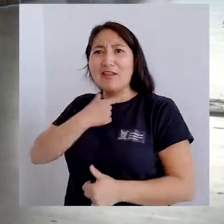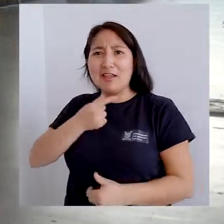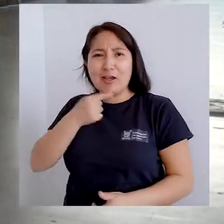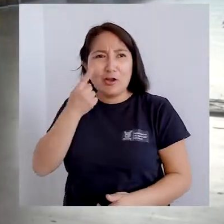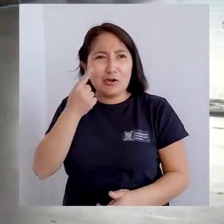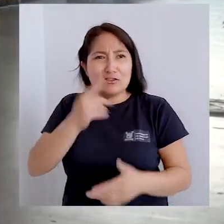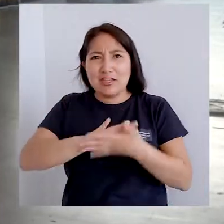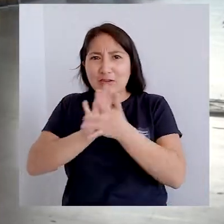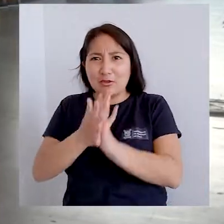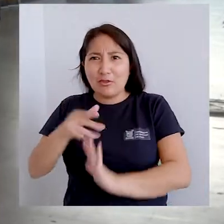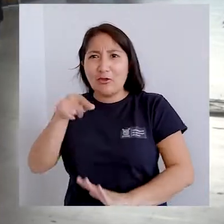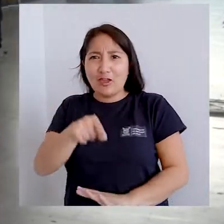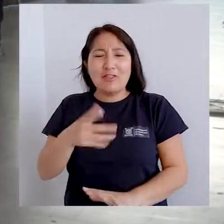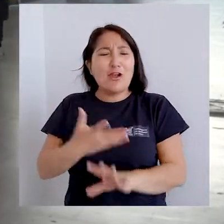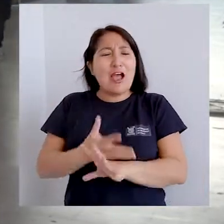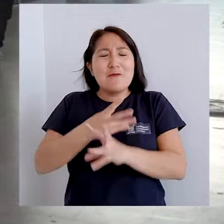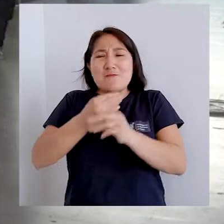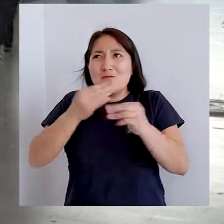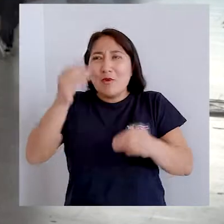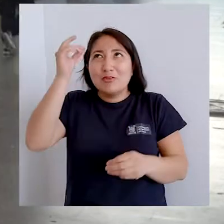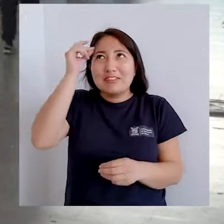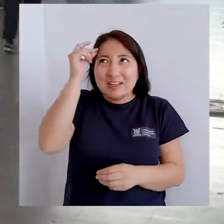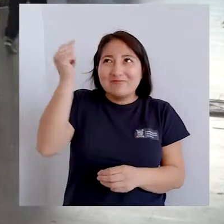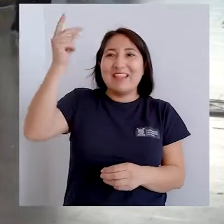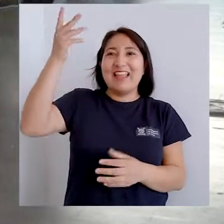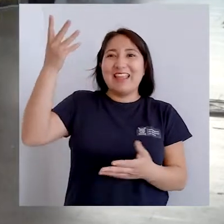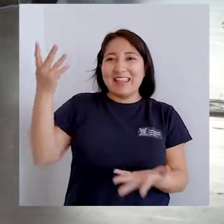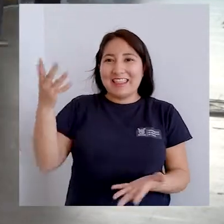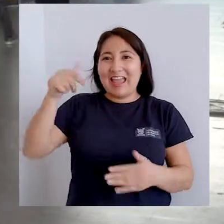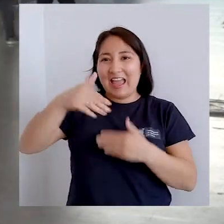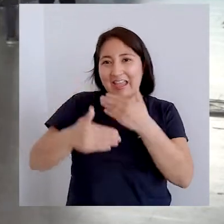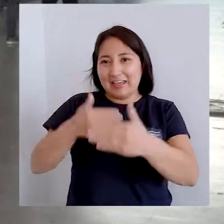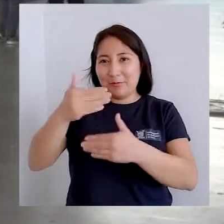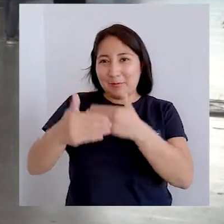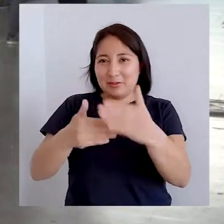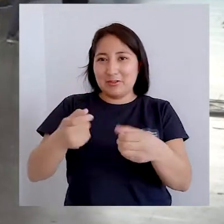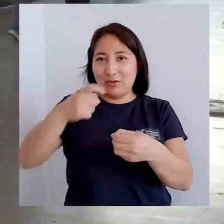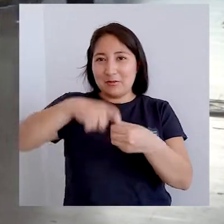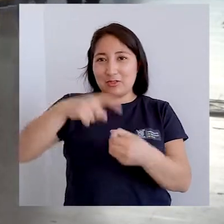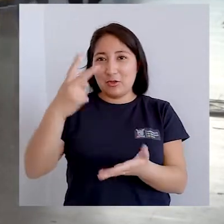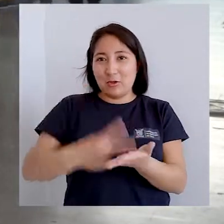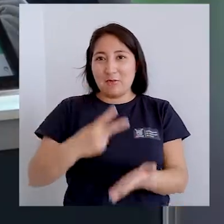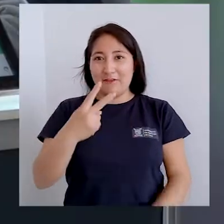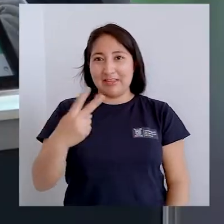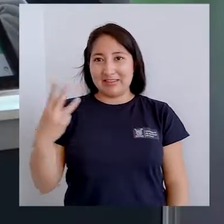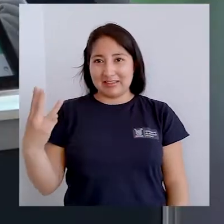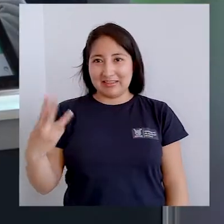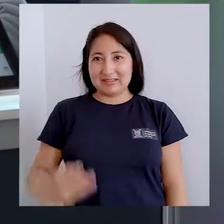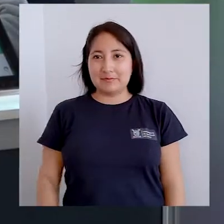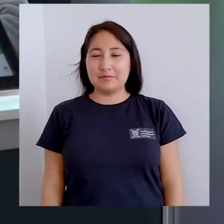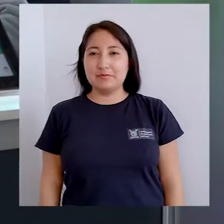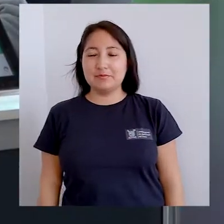conocer todo esto y tienen muchas expectativas también en el proceso de admisión 2023.